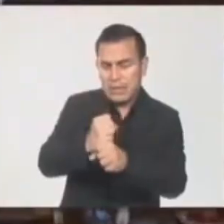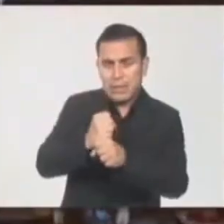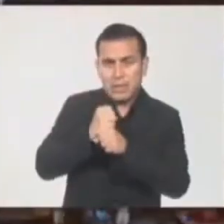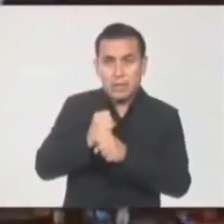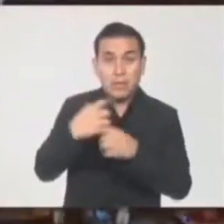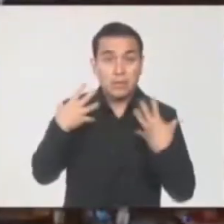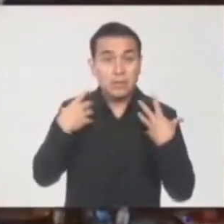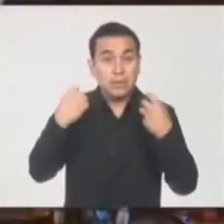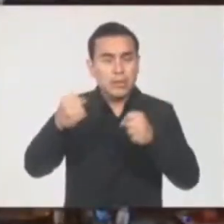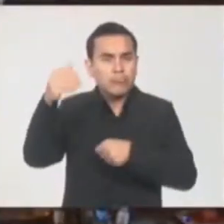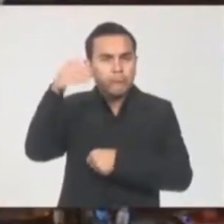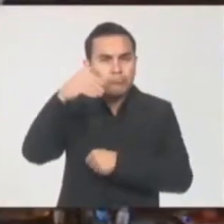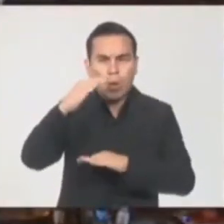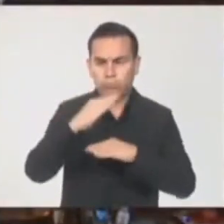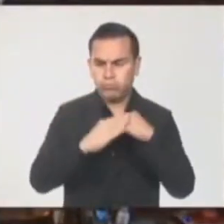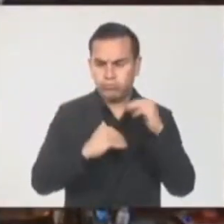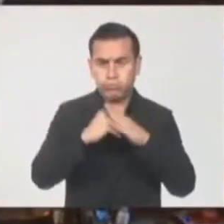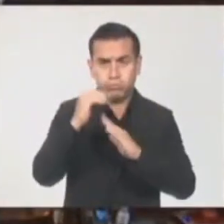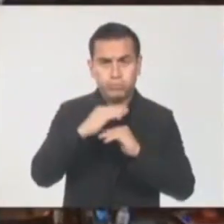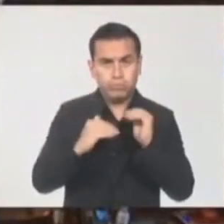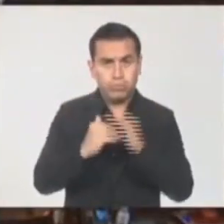en educación, en infraestructura.